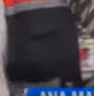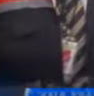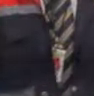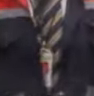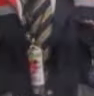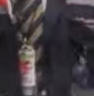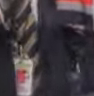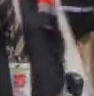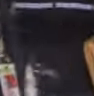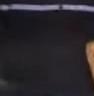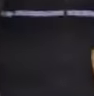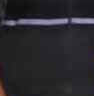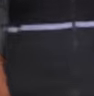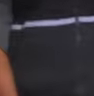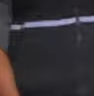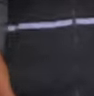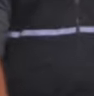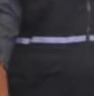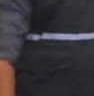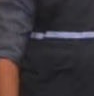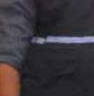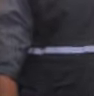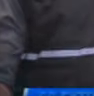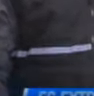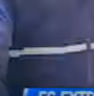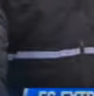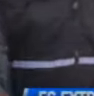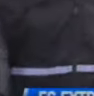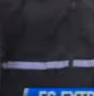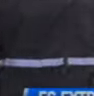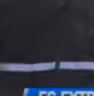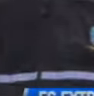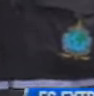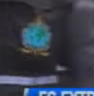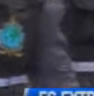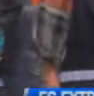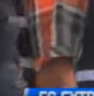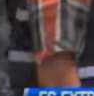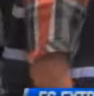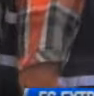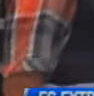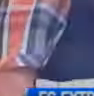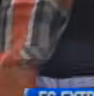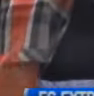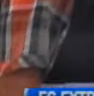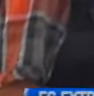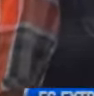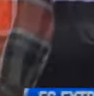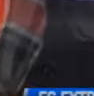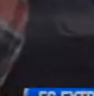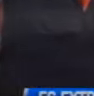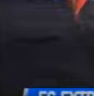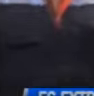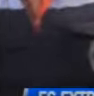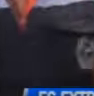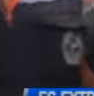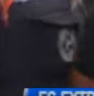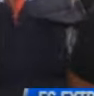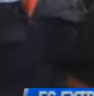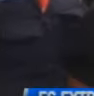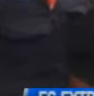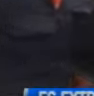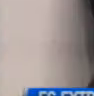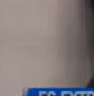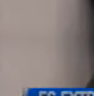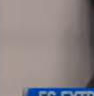esta mañana, luego de un año, se concretó la extradición del ciudadano pakistaní Aslam N., que arribó al aeropuerto de Quito tras diligencias